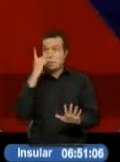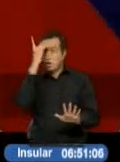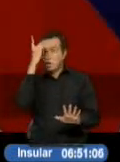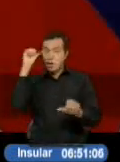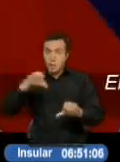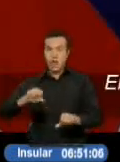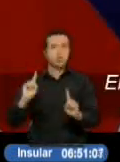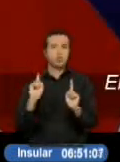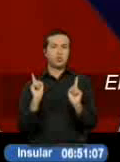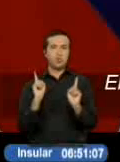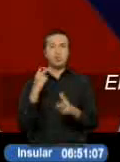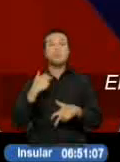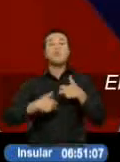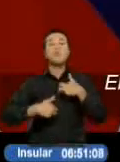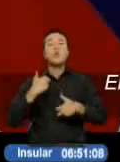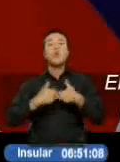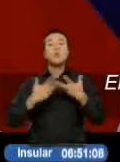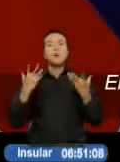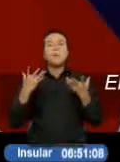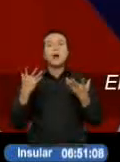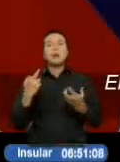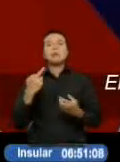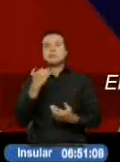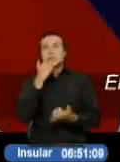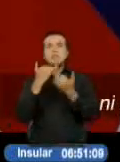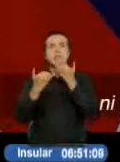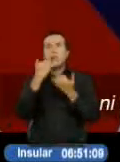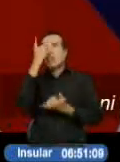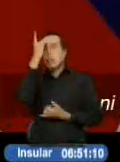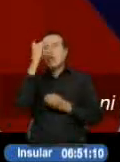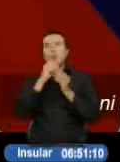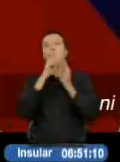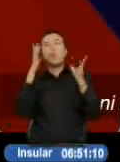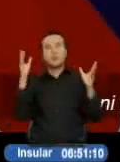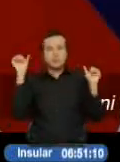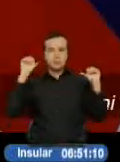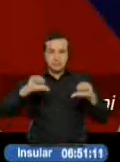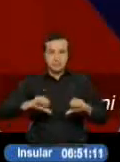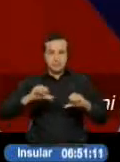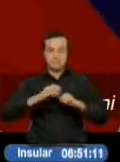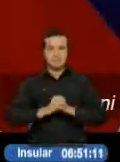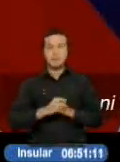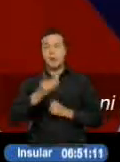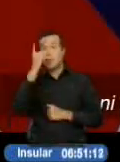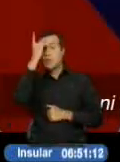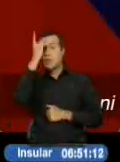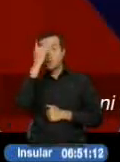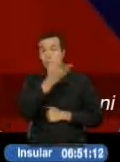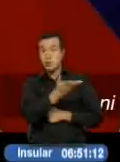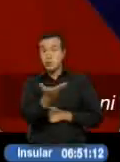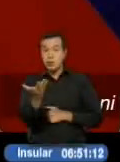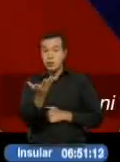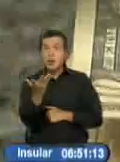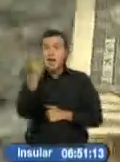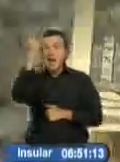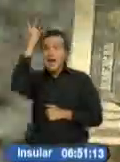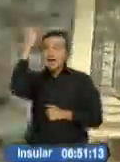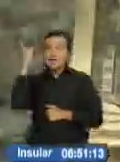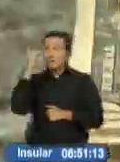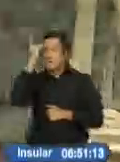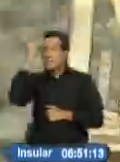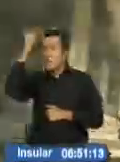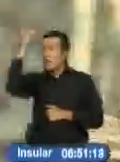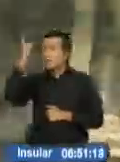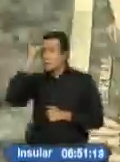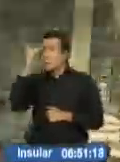endeudarse. El problema es hacerlo irresponsablemente. El primer mandatario aseguró que para salir de esta deuda, a la cual calificó de heredada, se necesitará